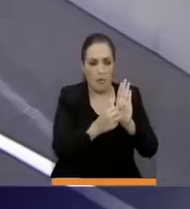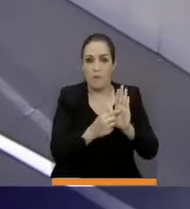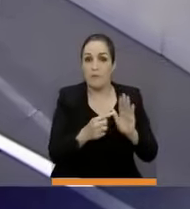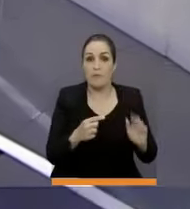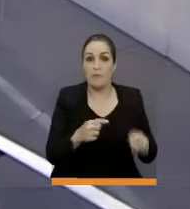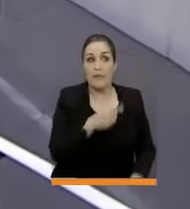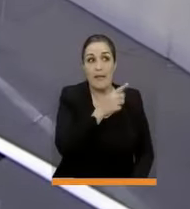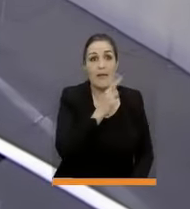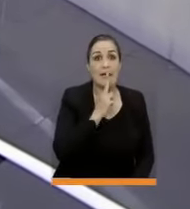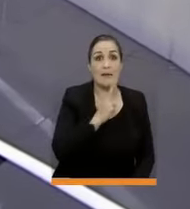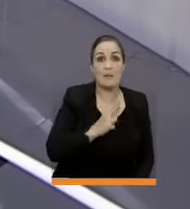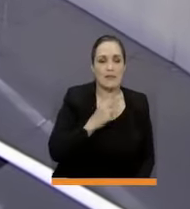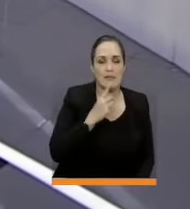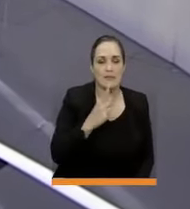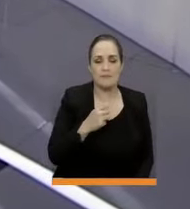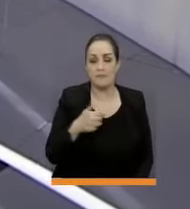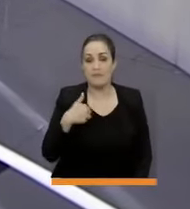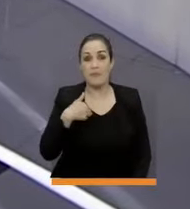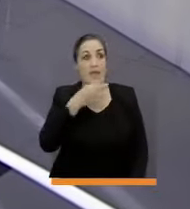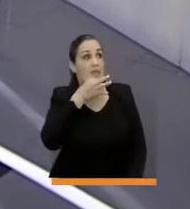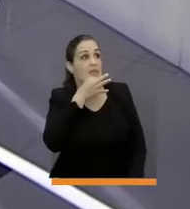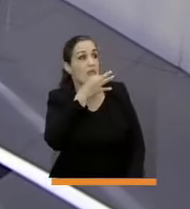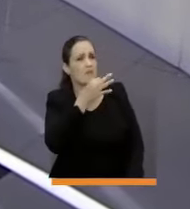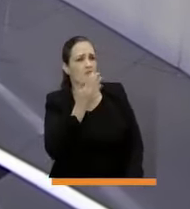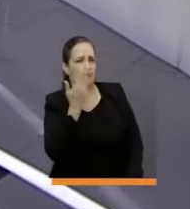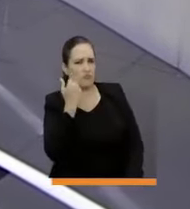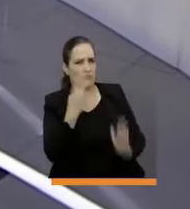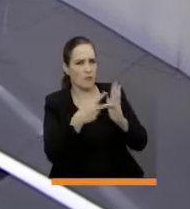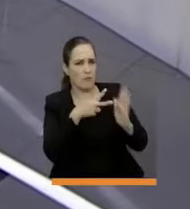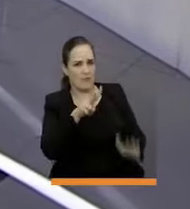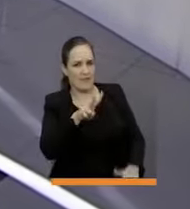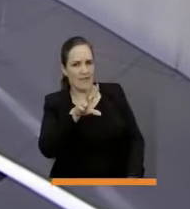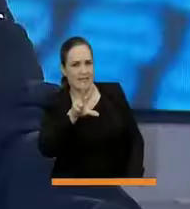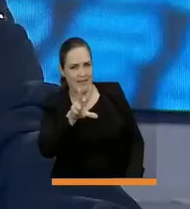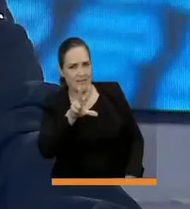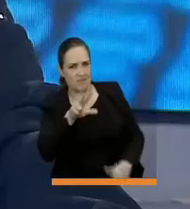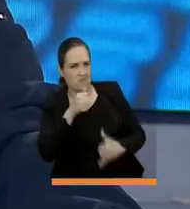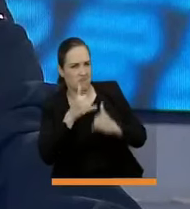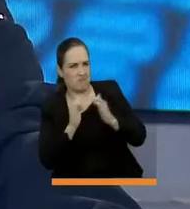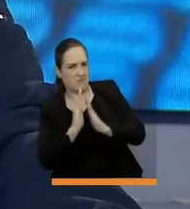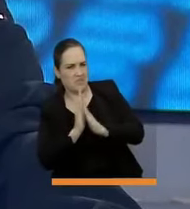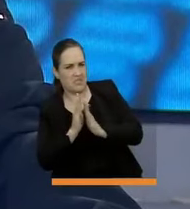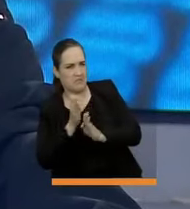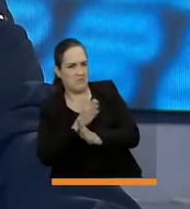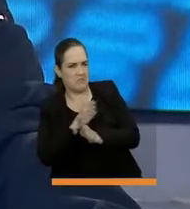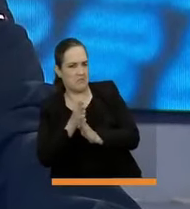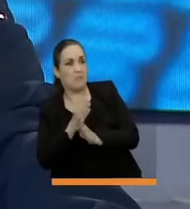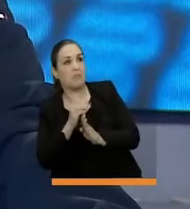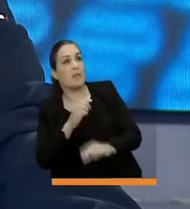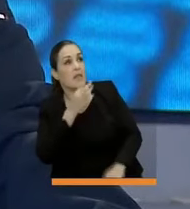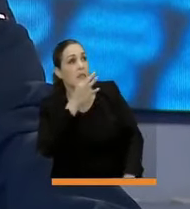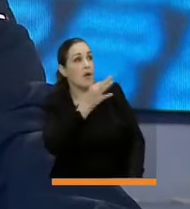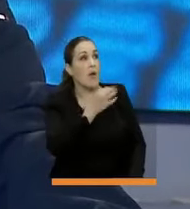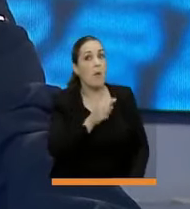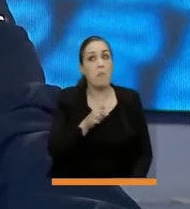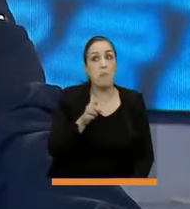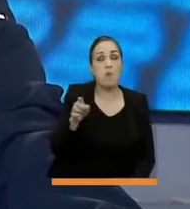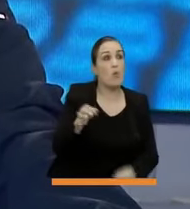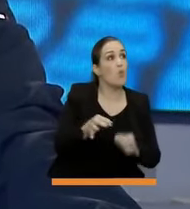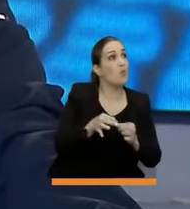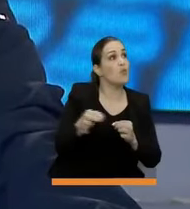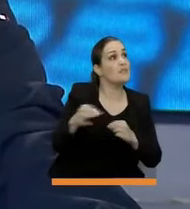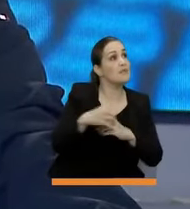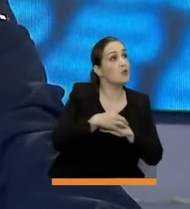dio. Cuando denunciamos a final del 2023 que en el municipio de Purificación,